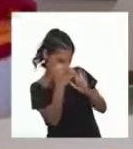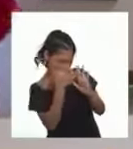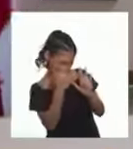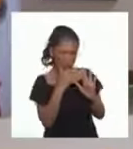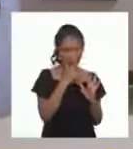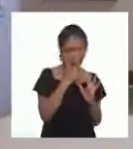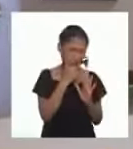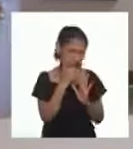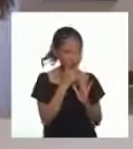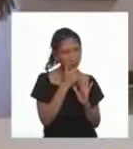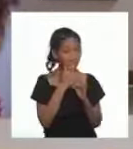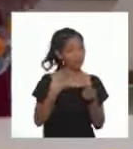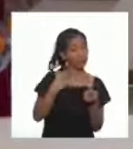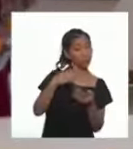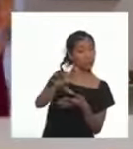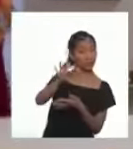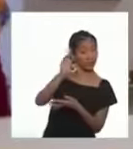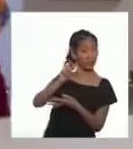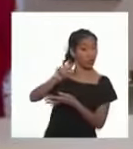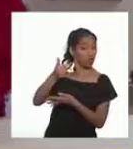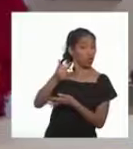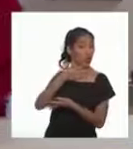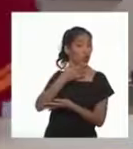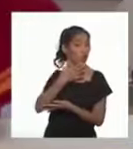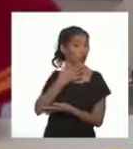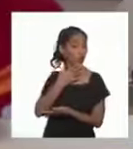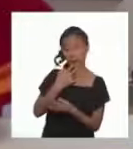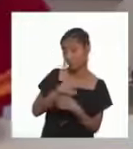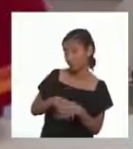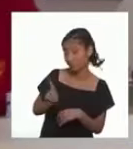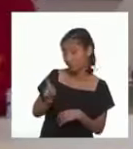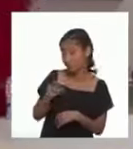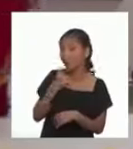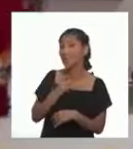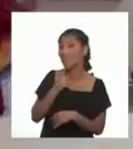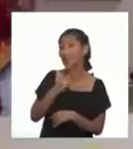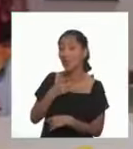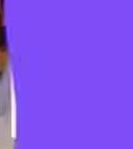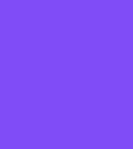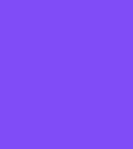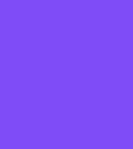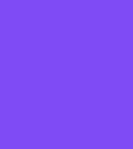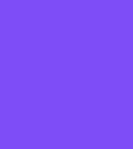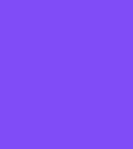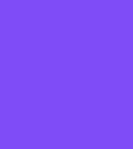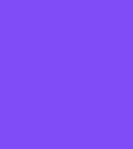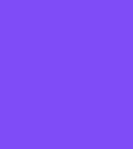¡Sí! Yo voy a elegir otro color. Rojo, amarillo, verde.